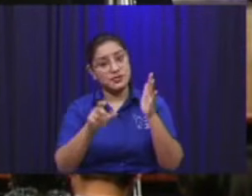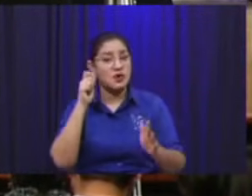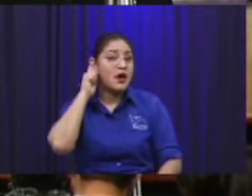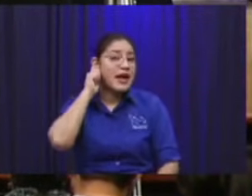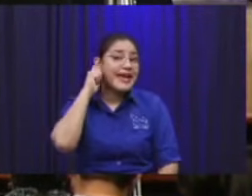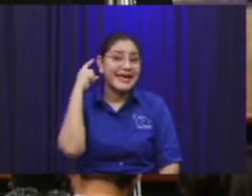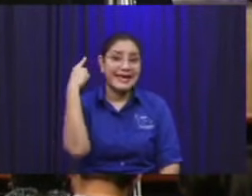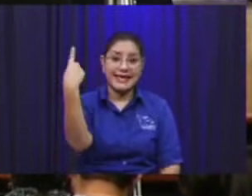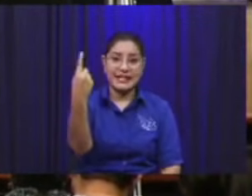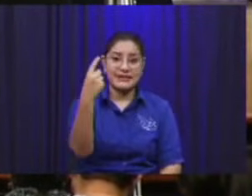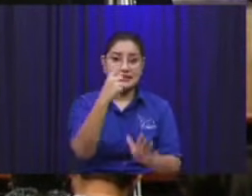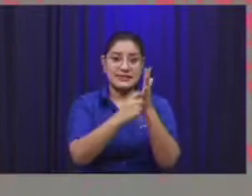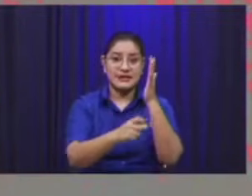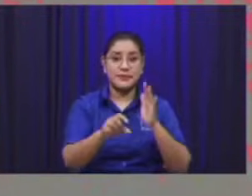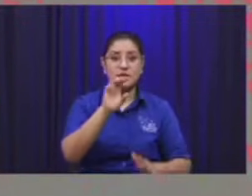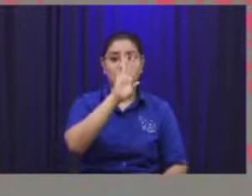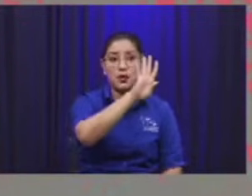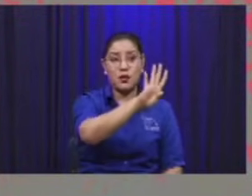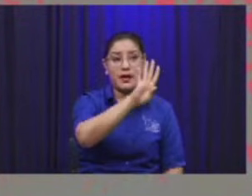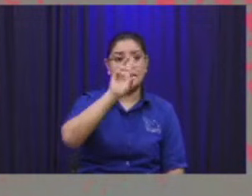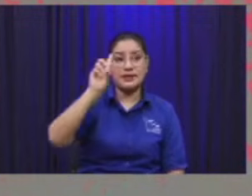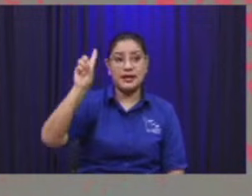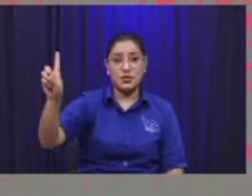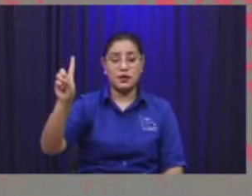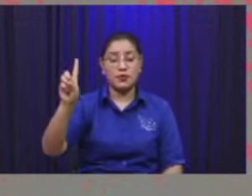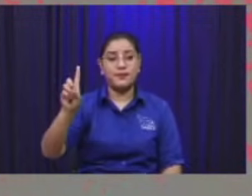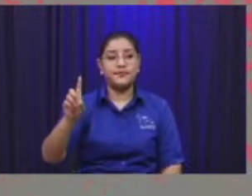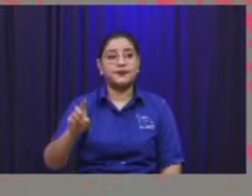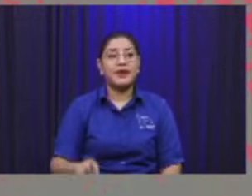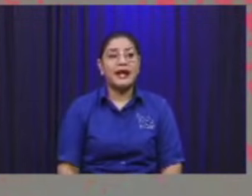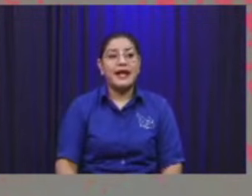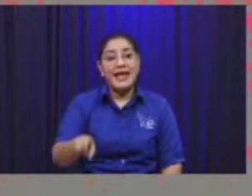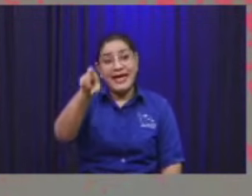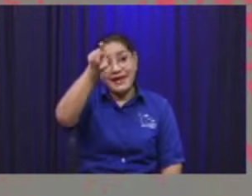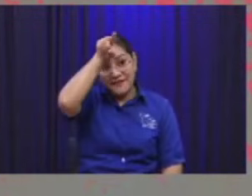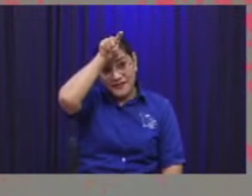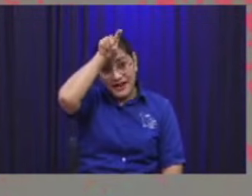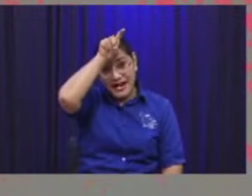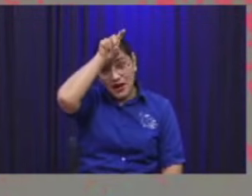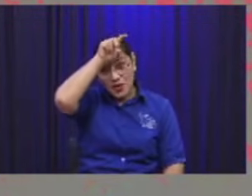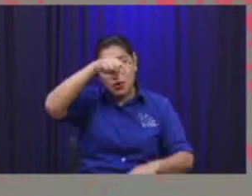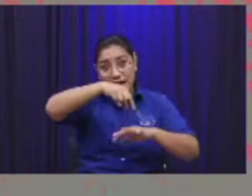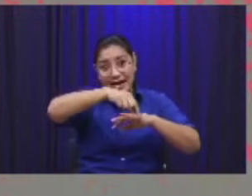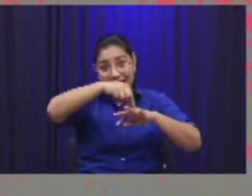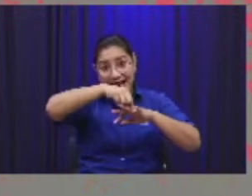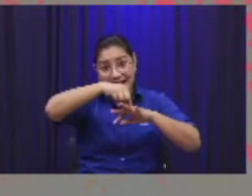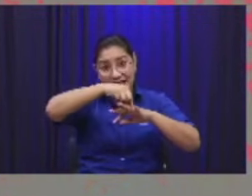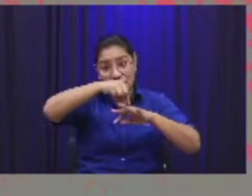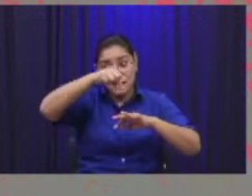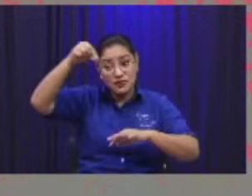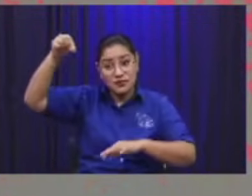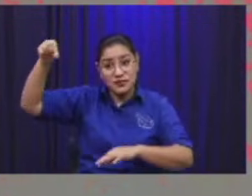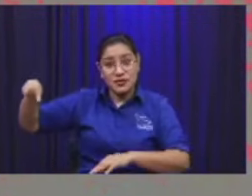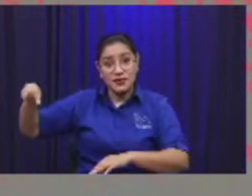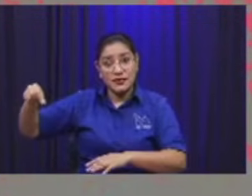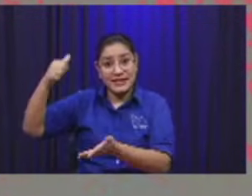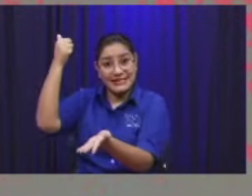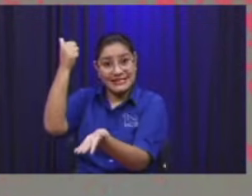41 42 dice y faraón se quitó el anillo de sean de su mano